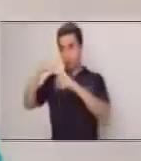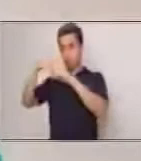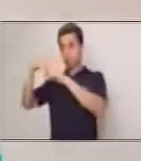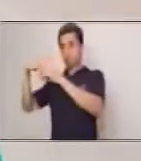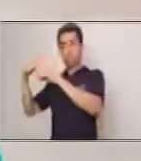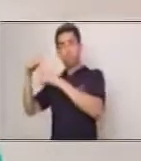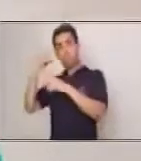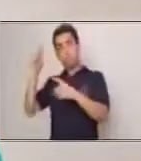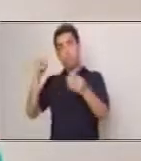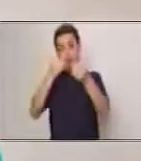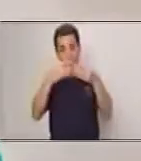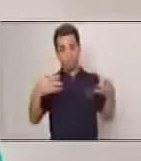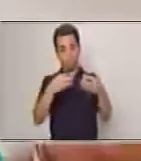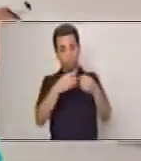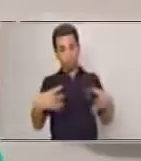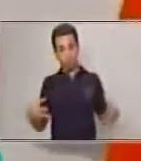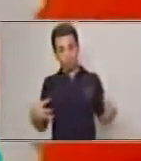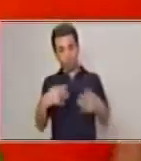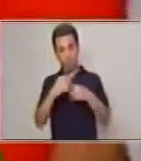factorización.